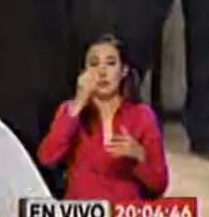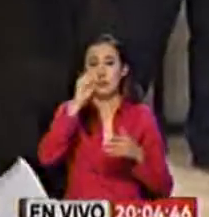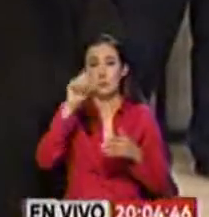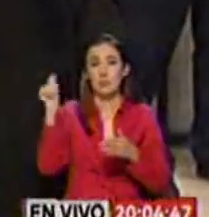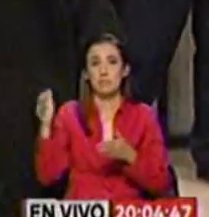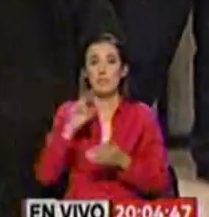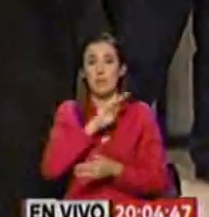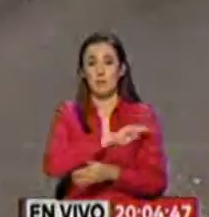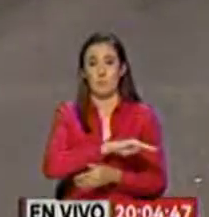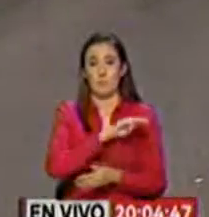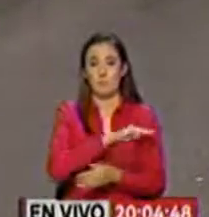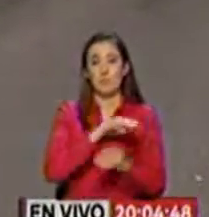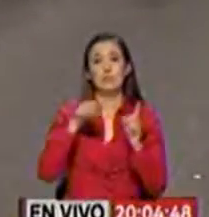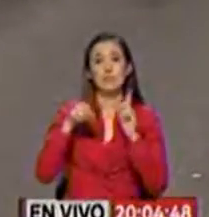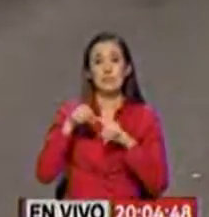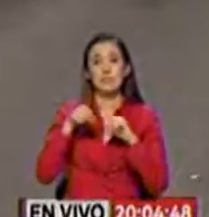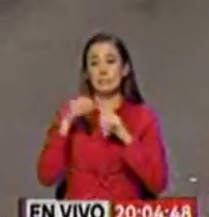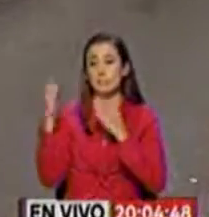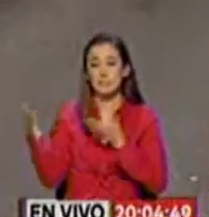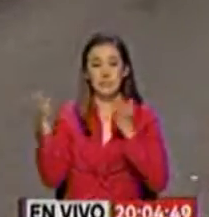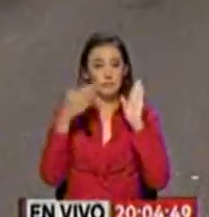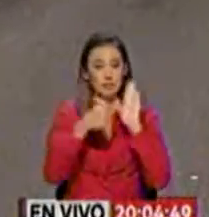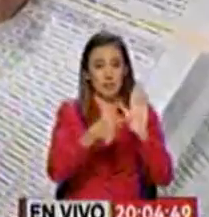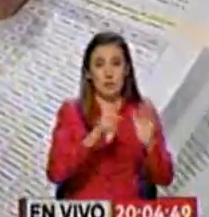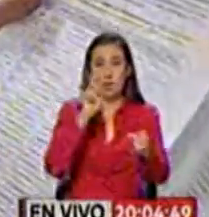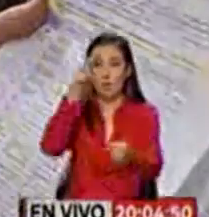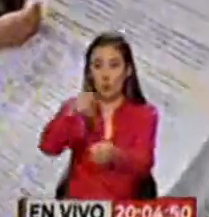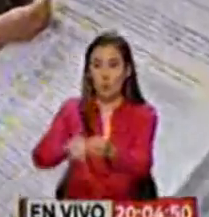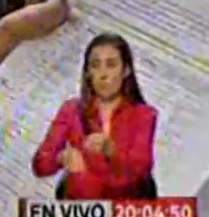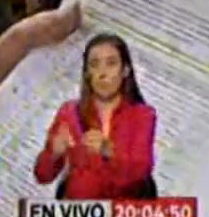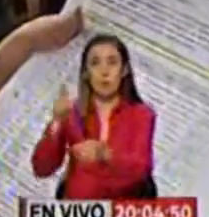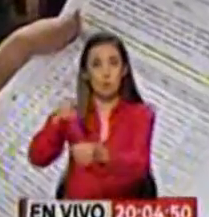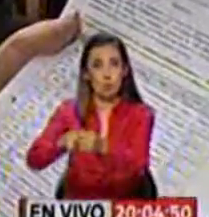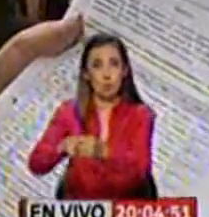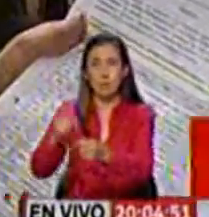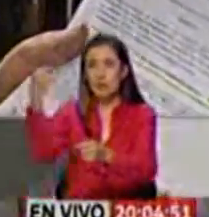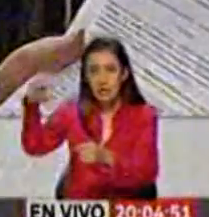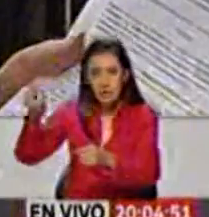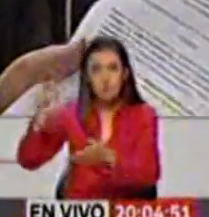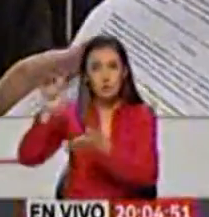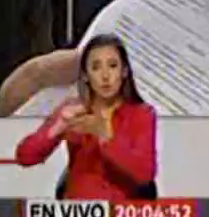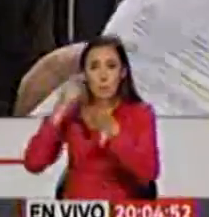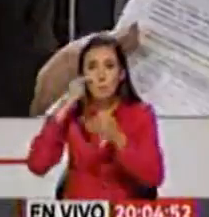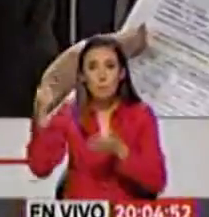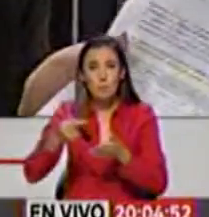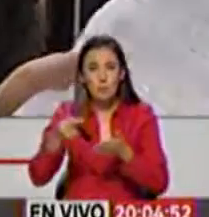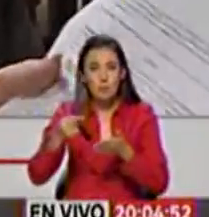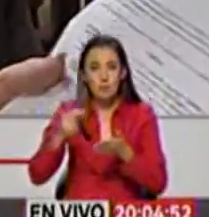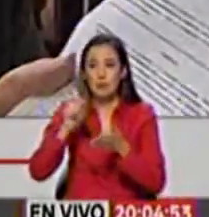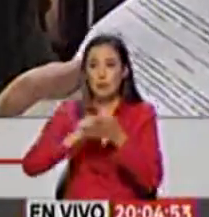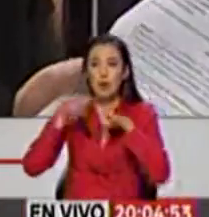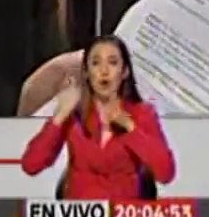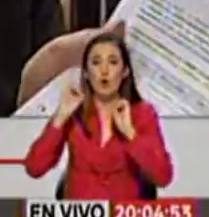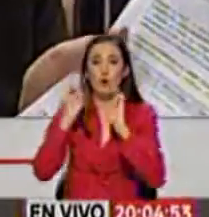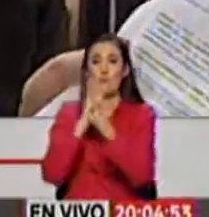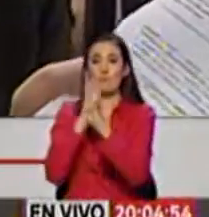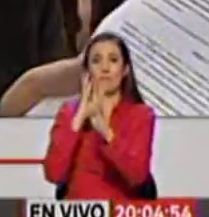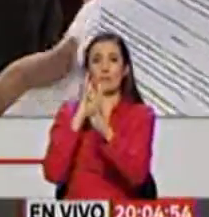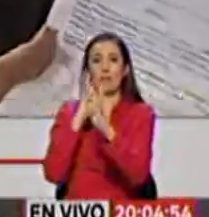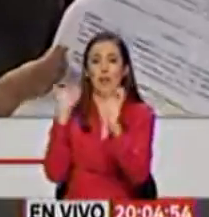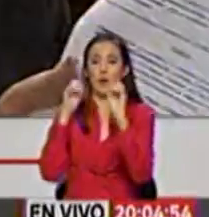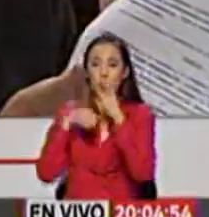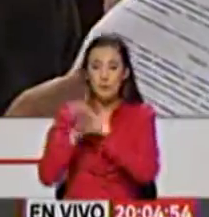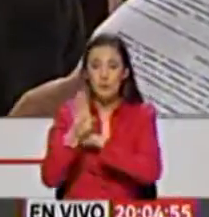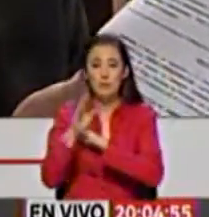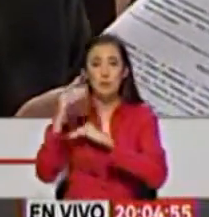Agencia Metropolitana de Tránsito concedió cupos sin autorización. Ellos no postularon. Ellos no estuvieron haciendo la cola en el MT, no entraron dentro